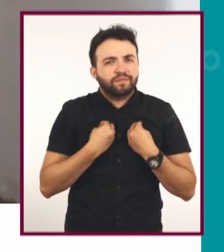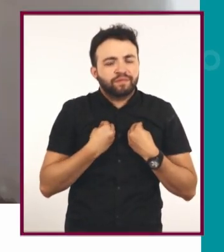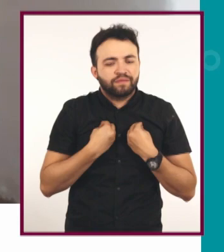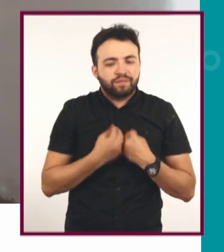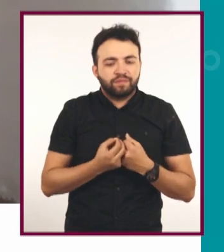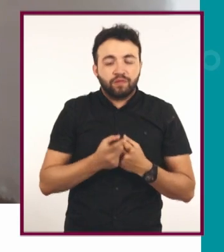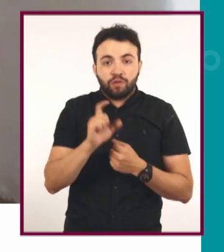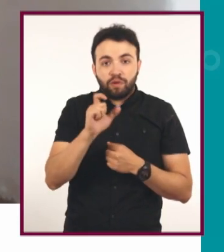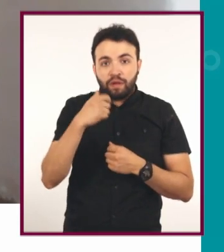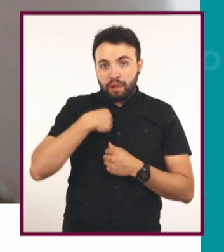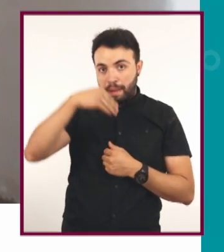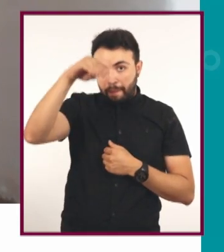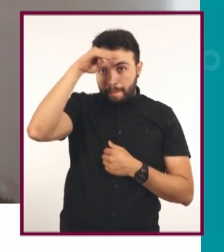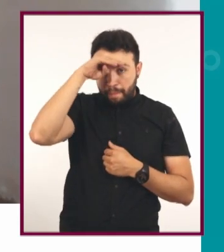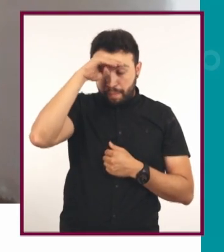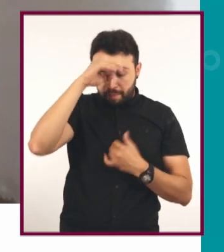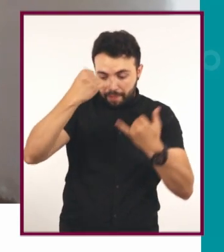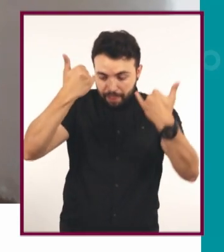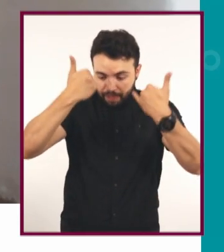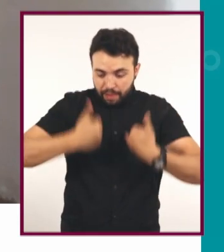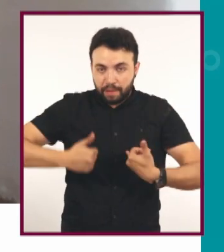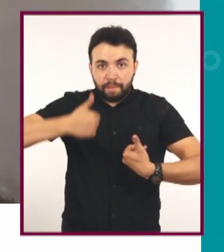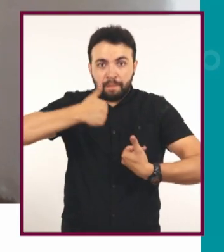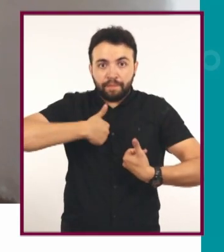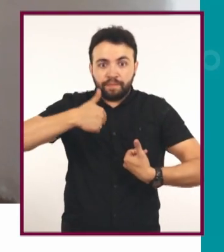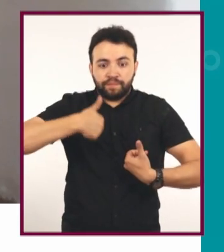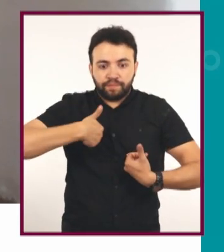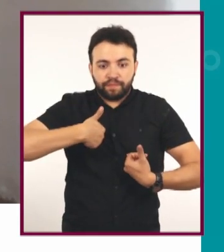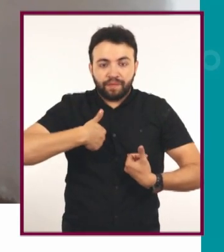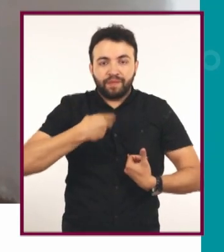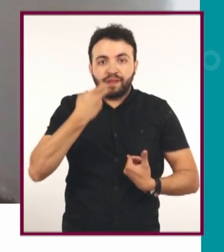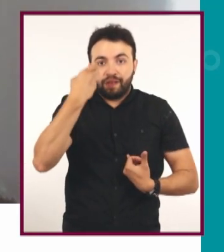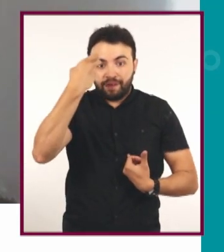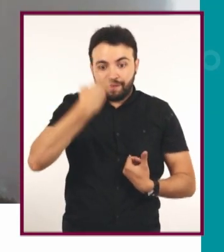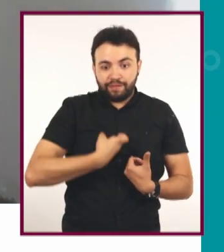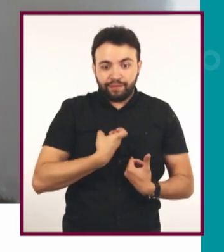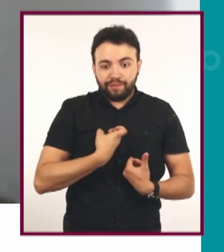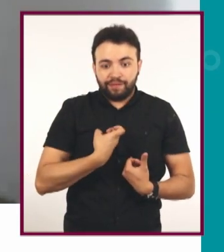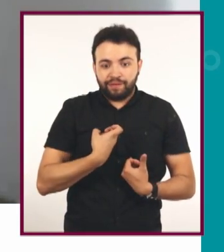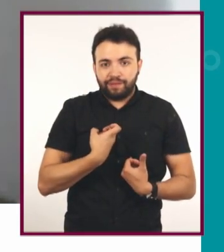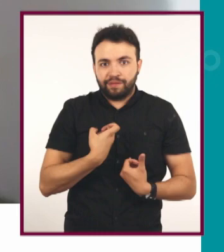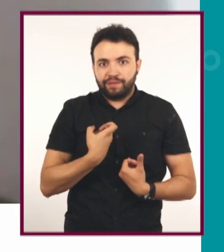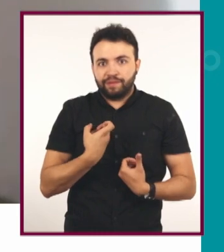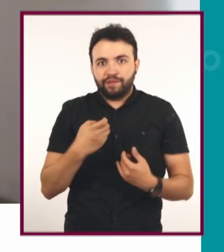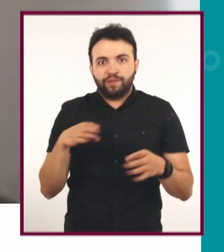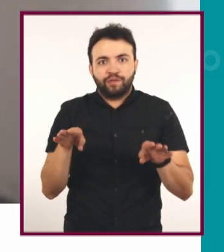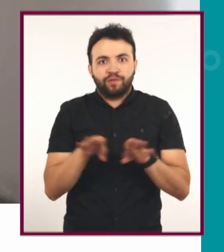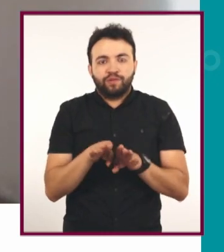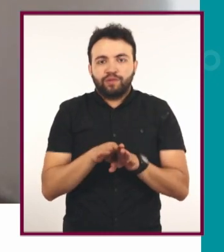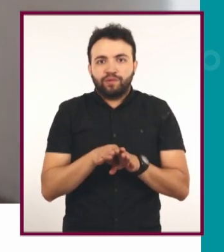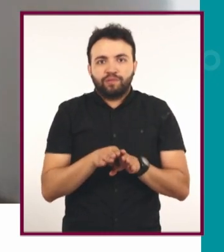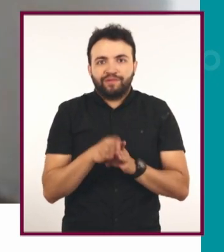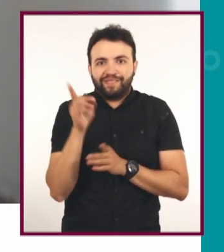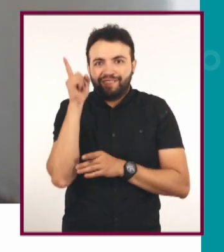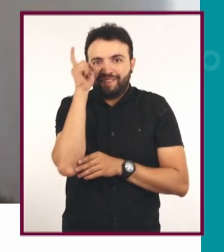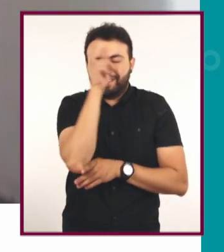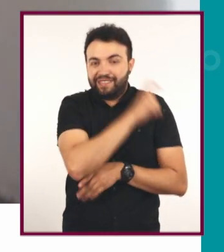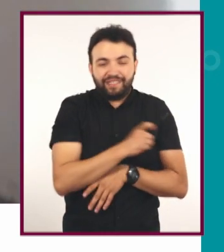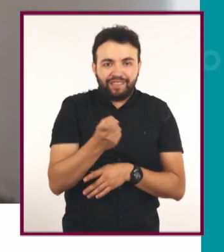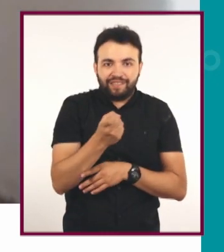Cuando estás pensando sobre todo en ti, nada más, o las acciones o las decisiones que tomas repercutan solamente en ti,